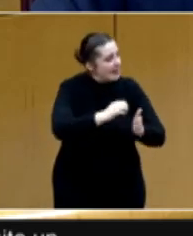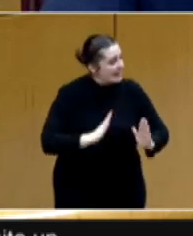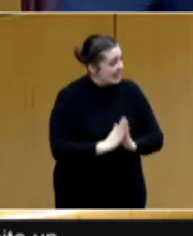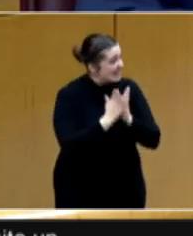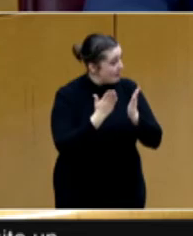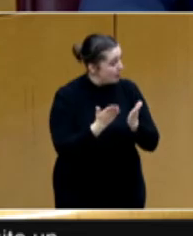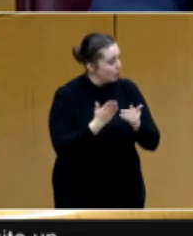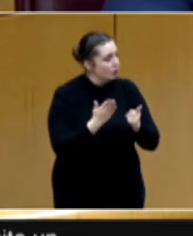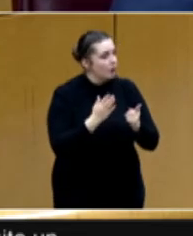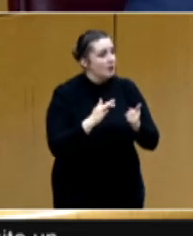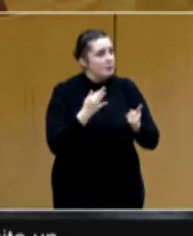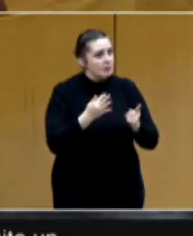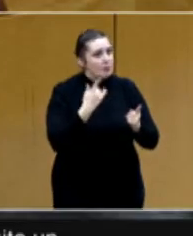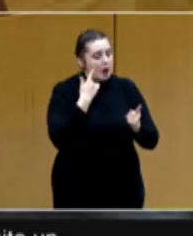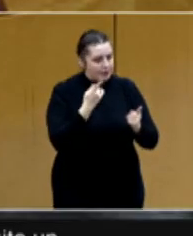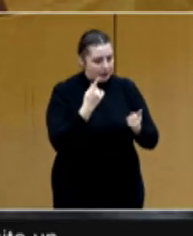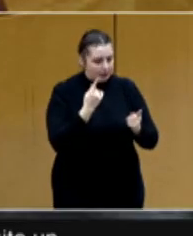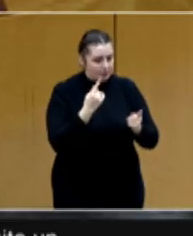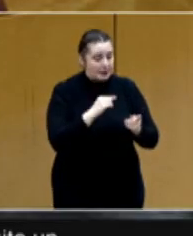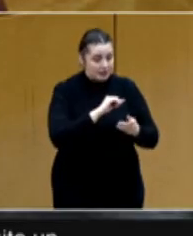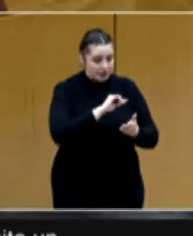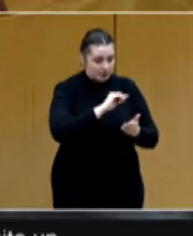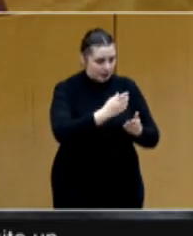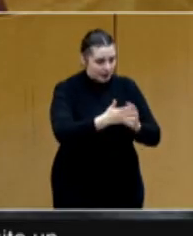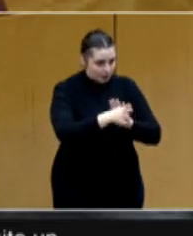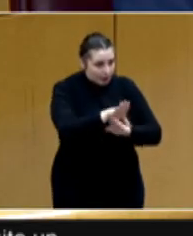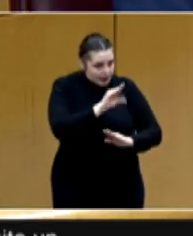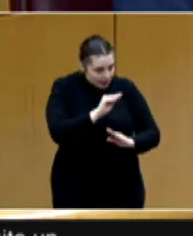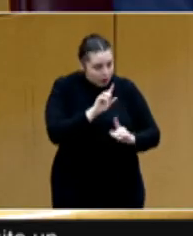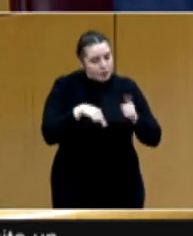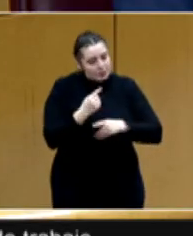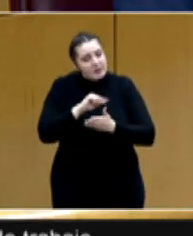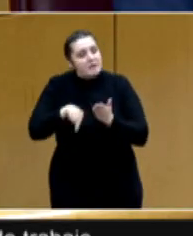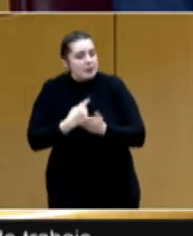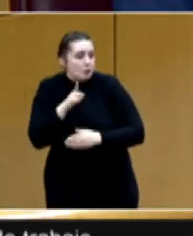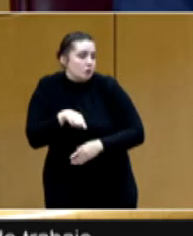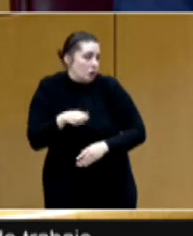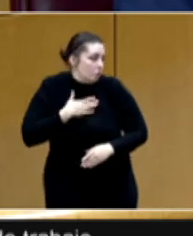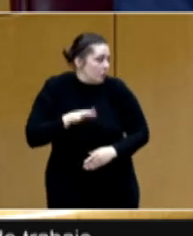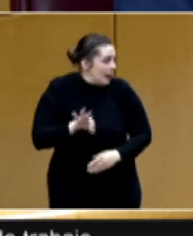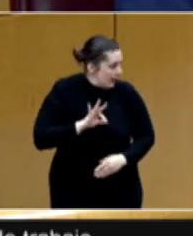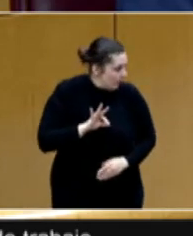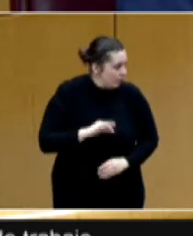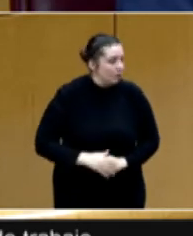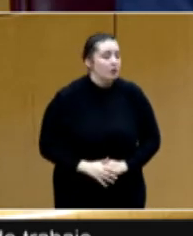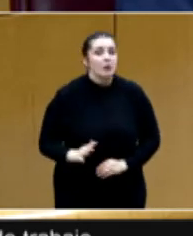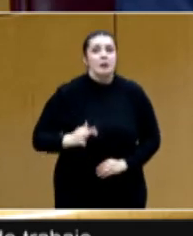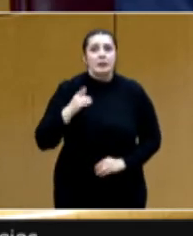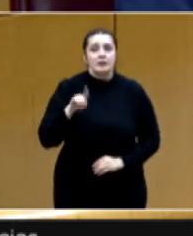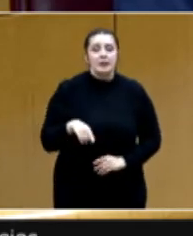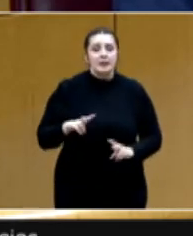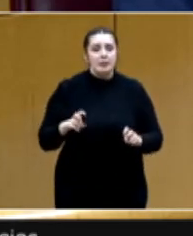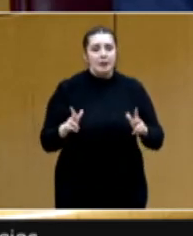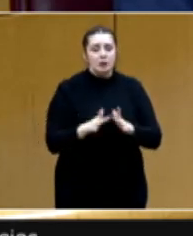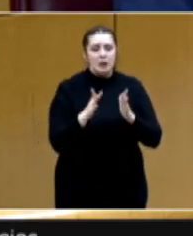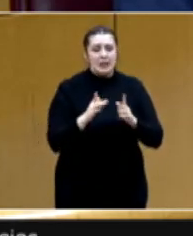firmo y acaba aceptando vale luego en el ámbito social pues que me apoyen con la solución